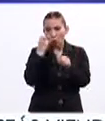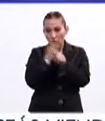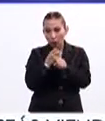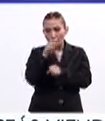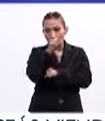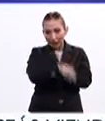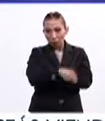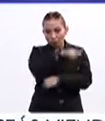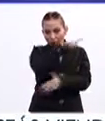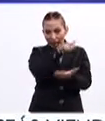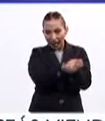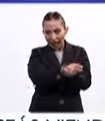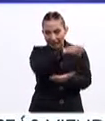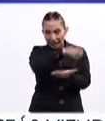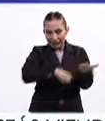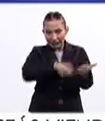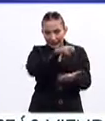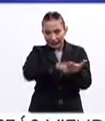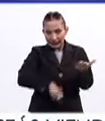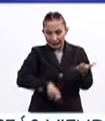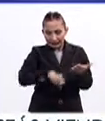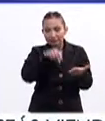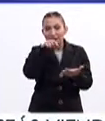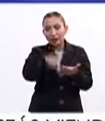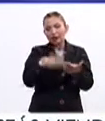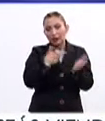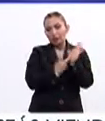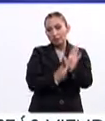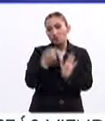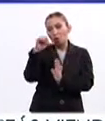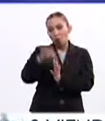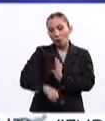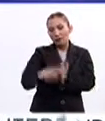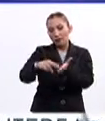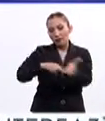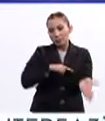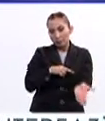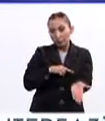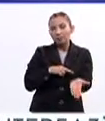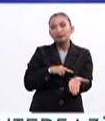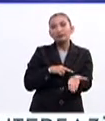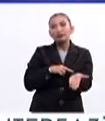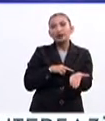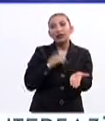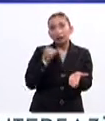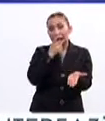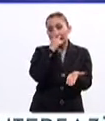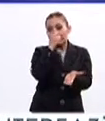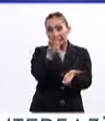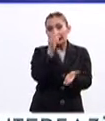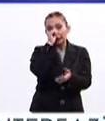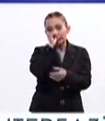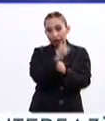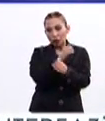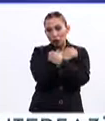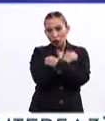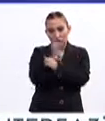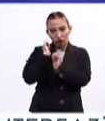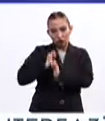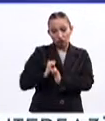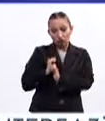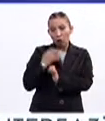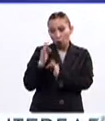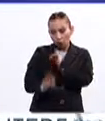a esta reforma que se presentó el día de hoy, que se firmó el día de hoy, y dijo el secretario de Educación Pública